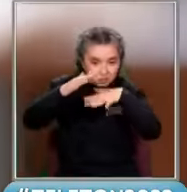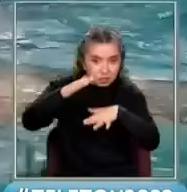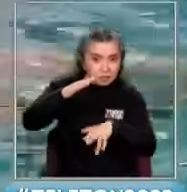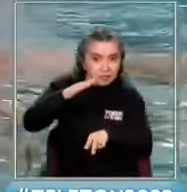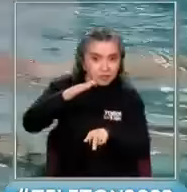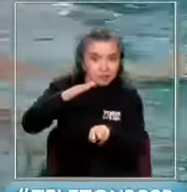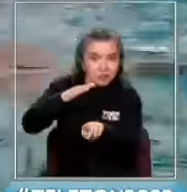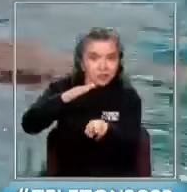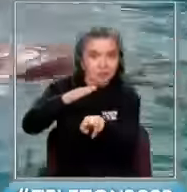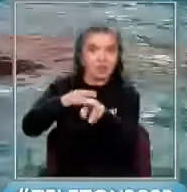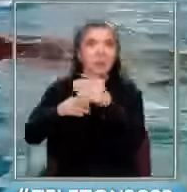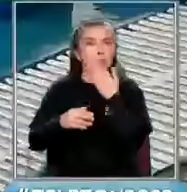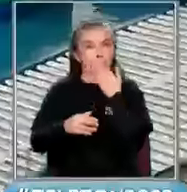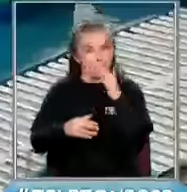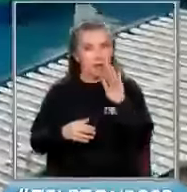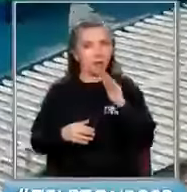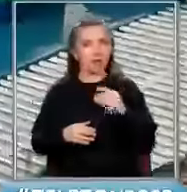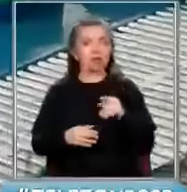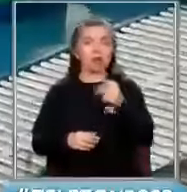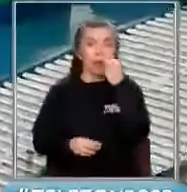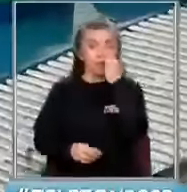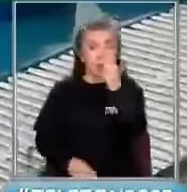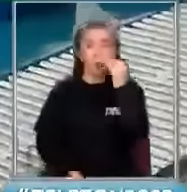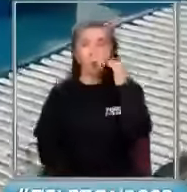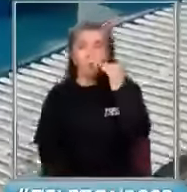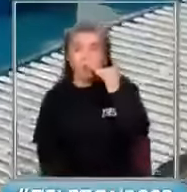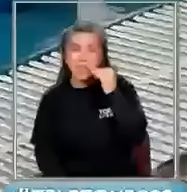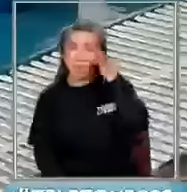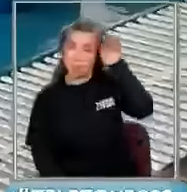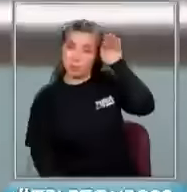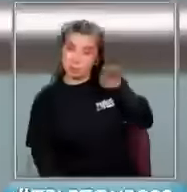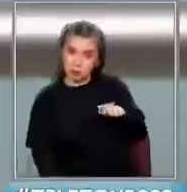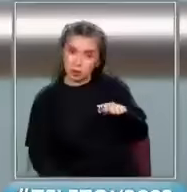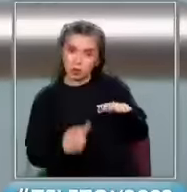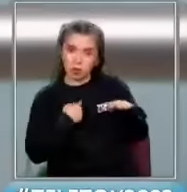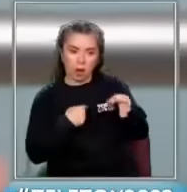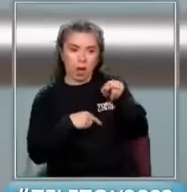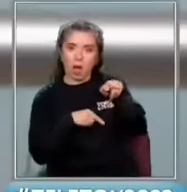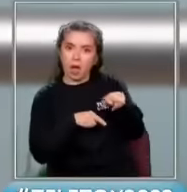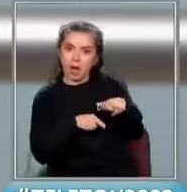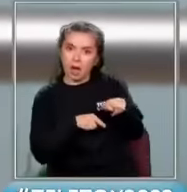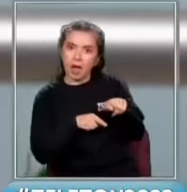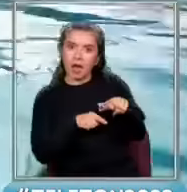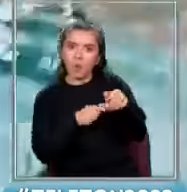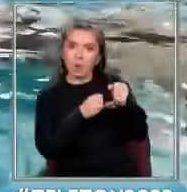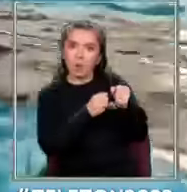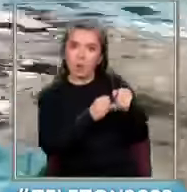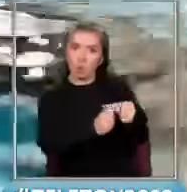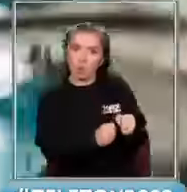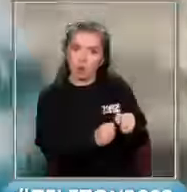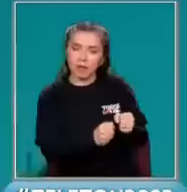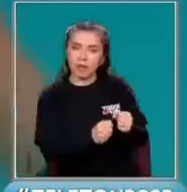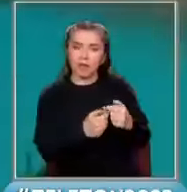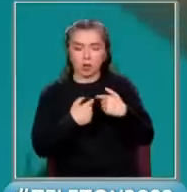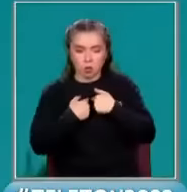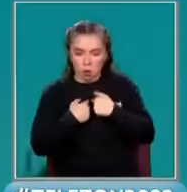mucho mejor. Veo que si un niño mucho más pequeño que yo puede dejar mis temores a un lado y verme reflejada en el